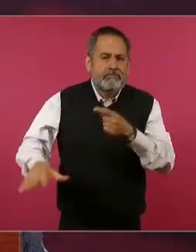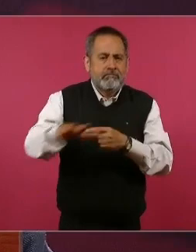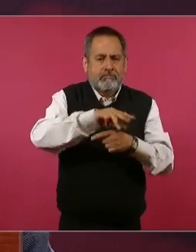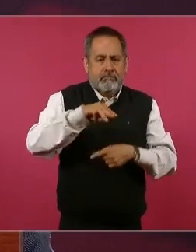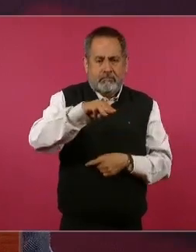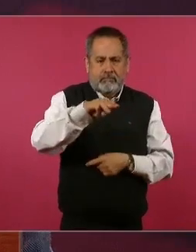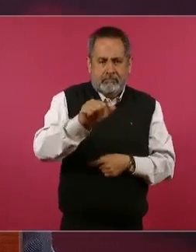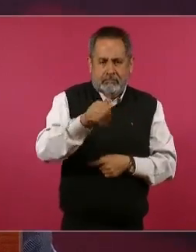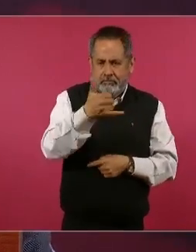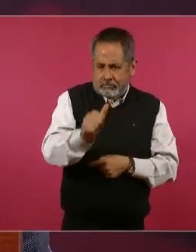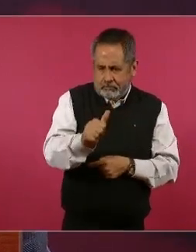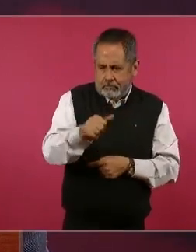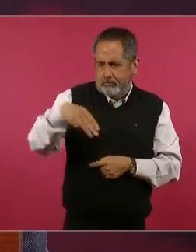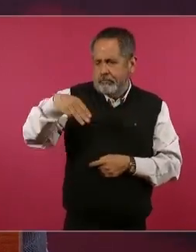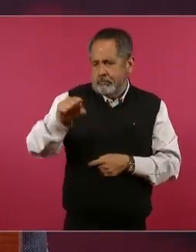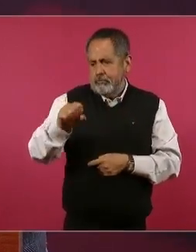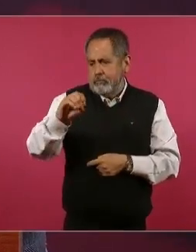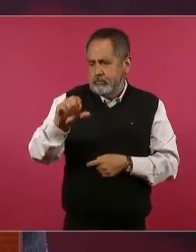mesoamericana.